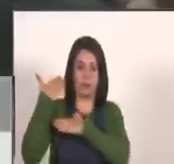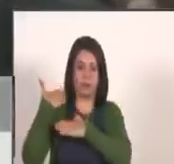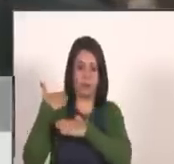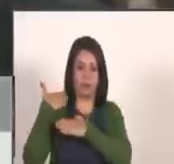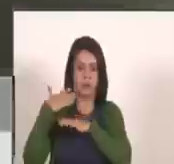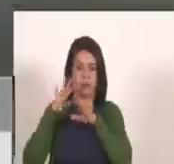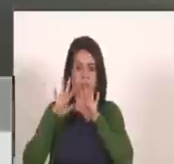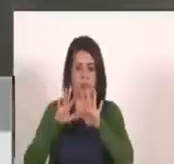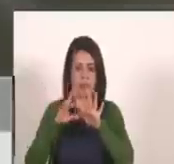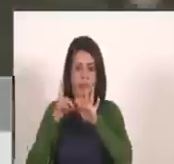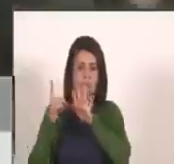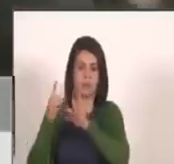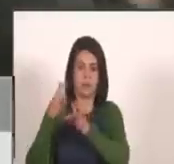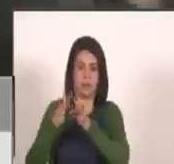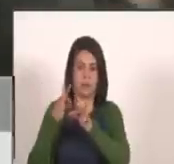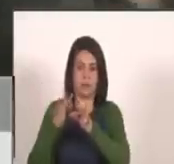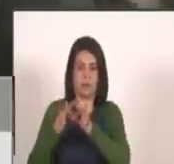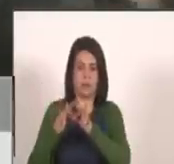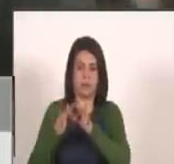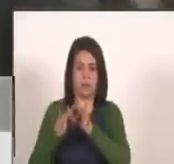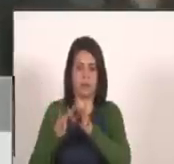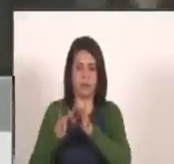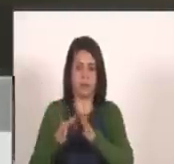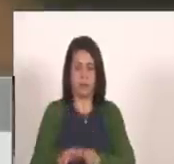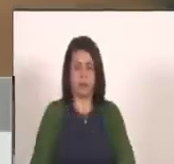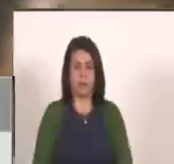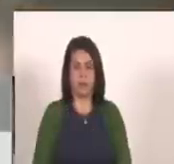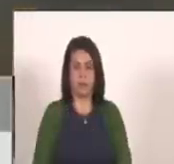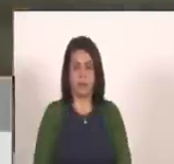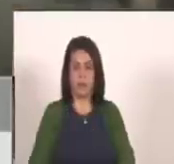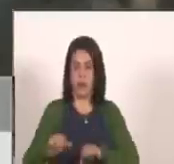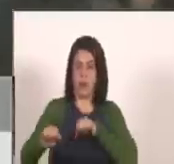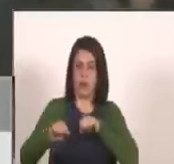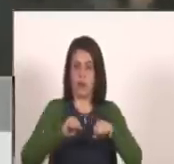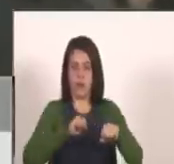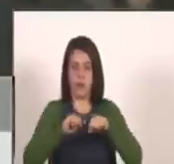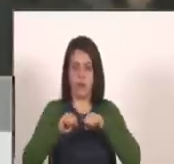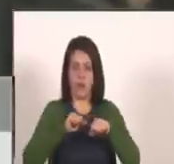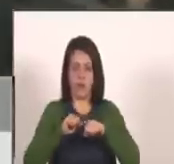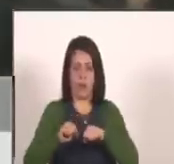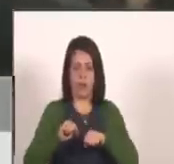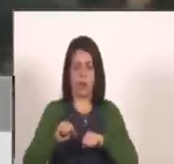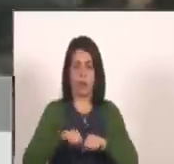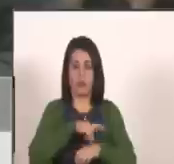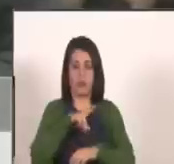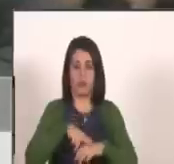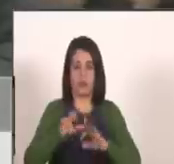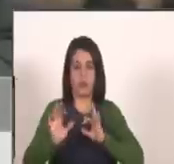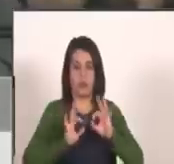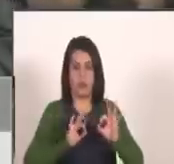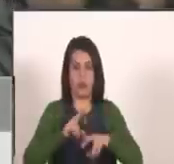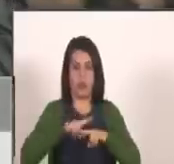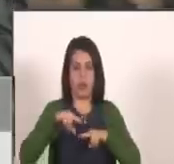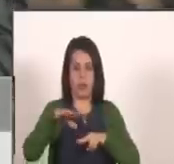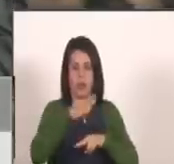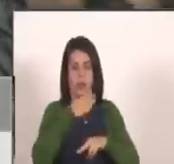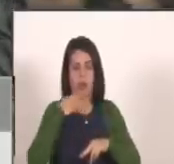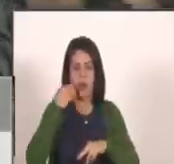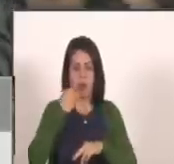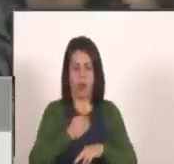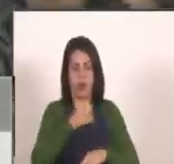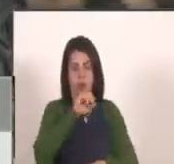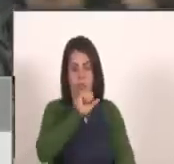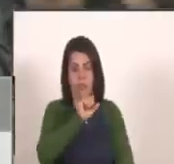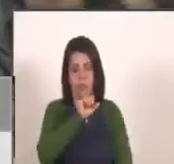sábado 16 de septiembre el Movimiento Nacional de Teatro para Niñas, Niños y Jóvenes